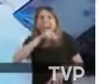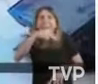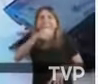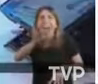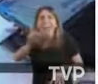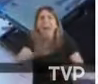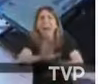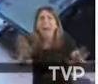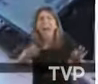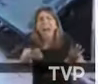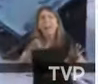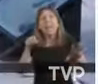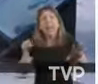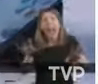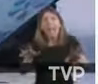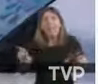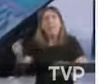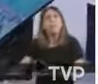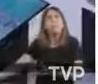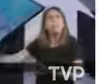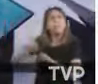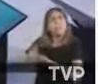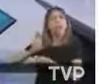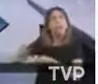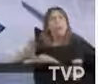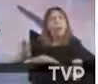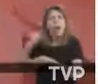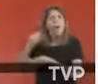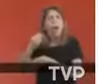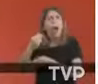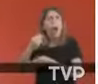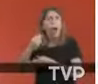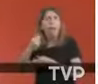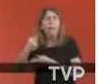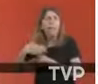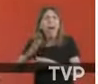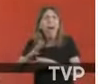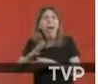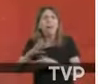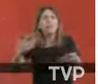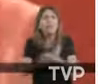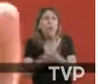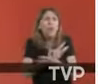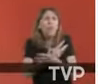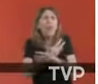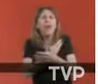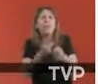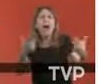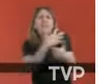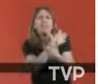externa argentina. Absolutamente para condenar al pueblo a la miseria, que no tiene ningún